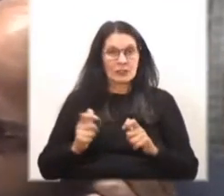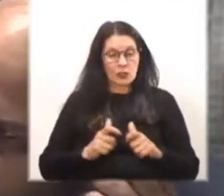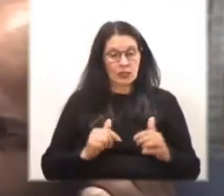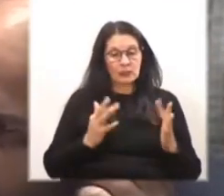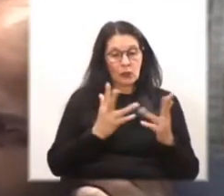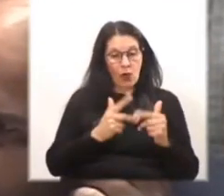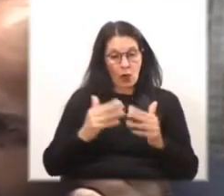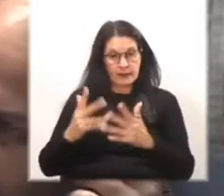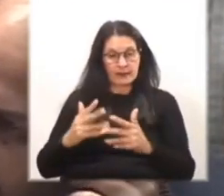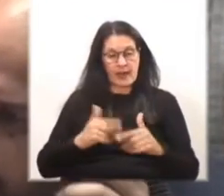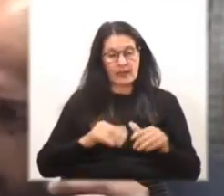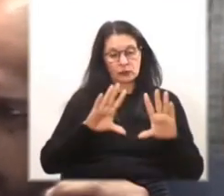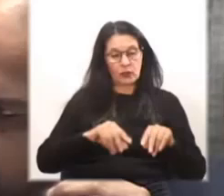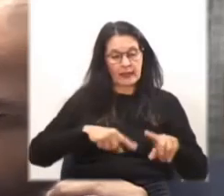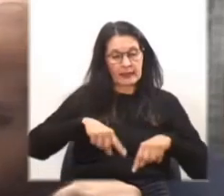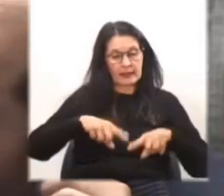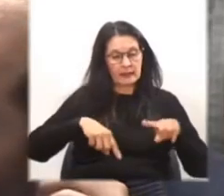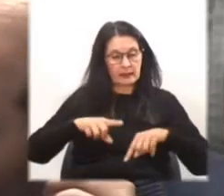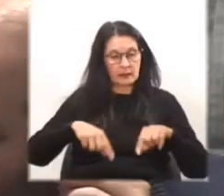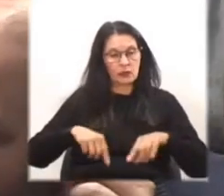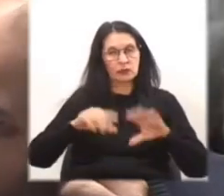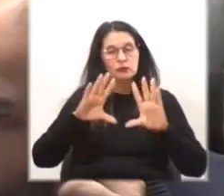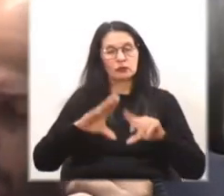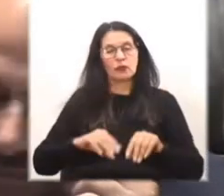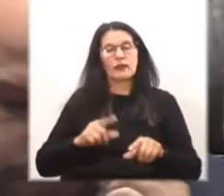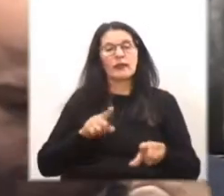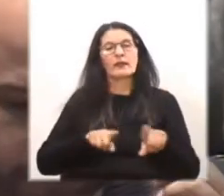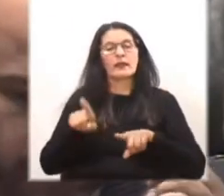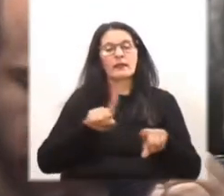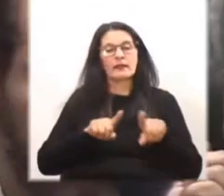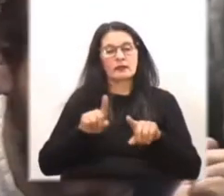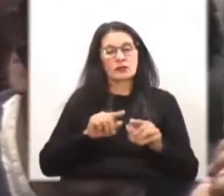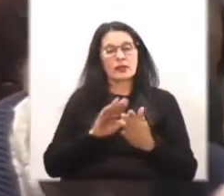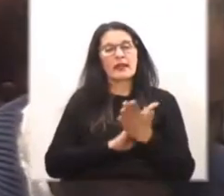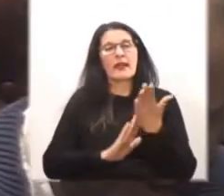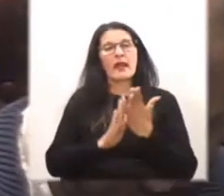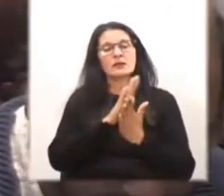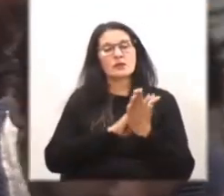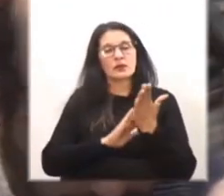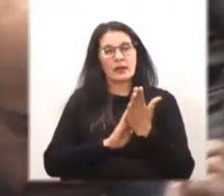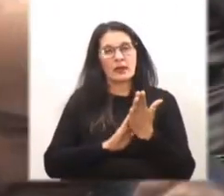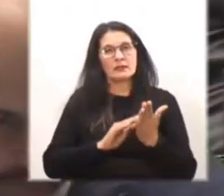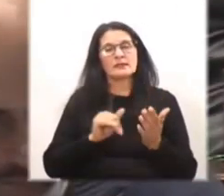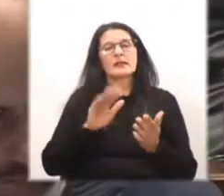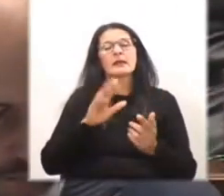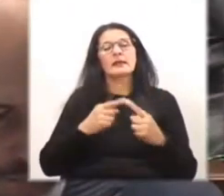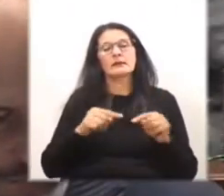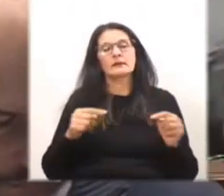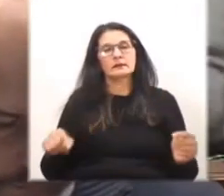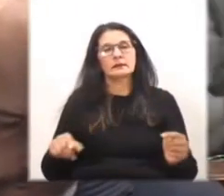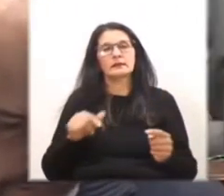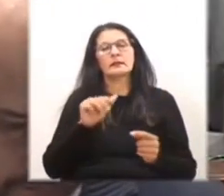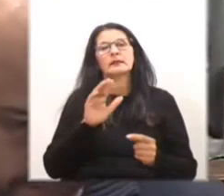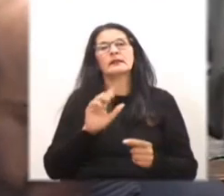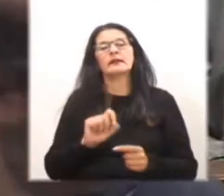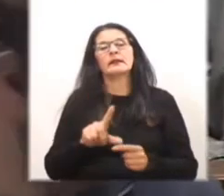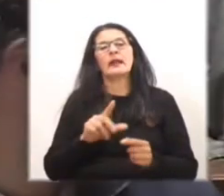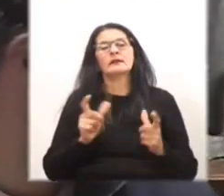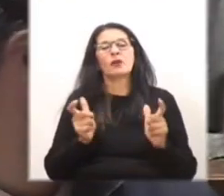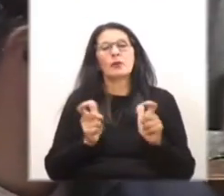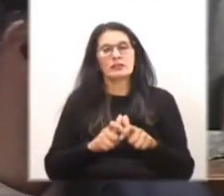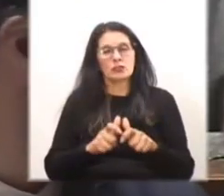las gestiones y la actuación de las delegaciones nacionales en las materias propias de dichas comisiones